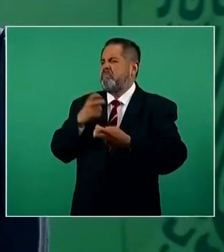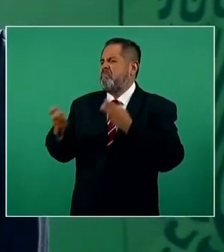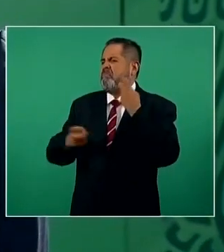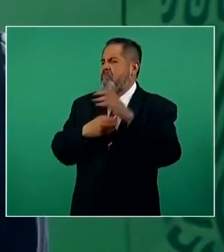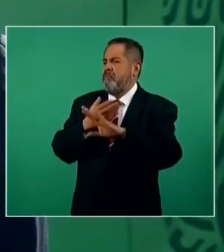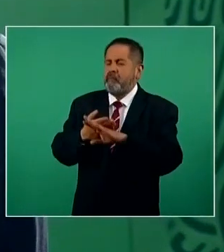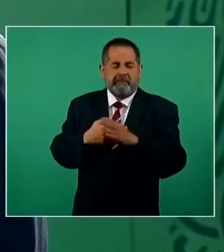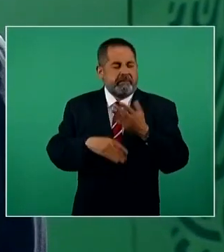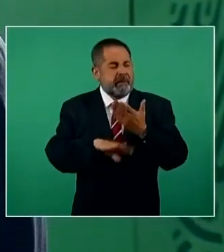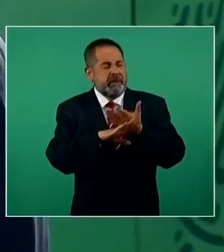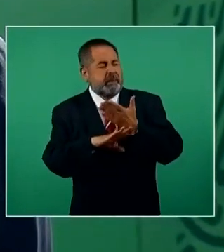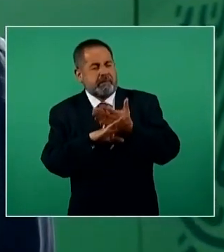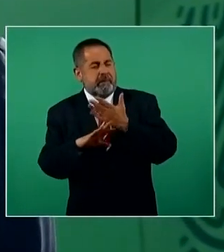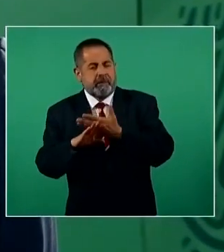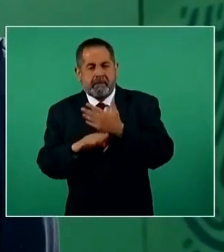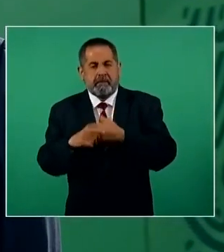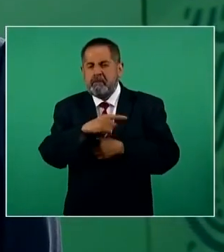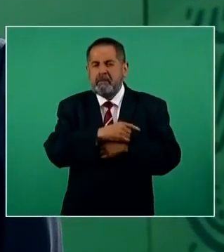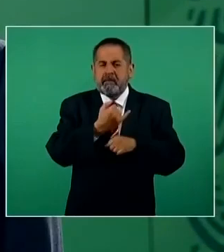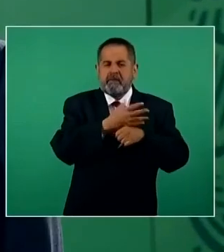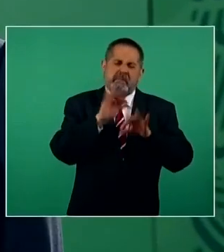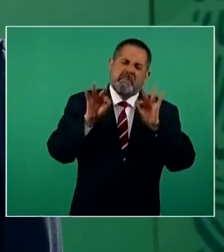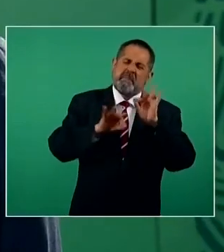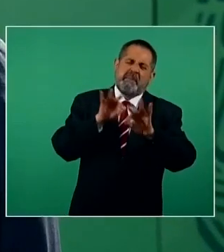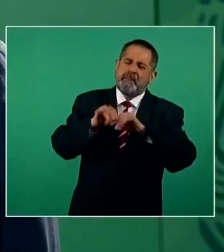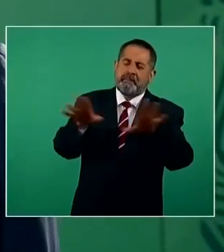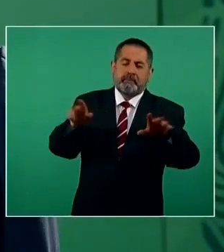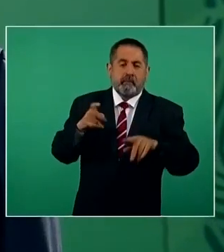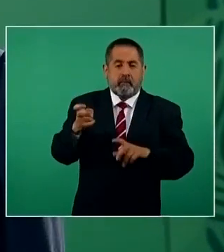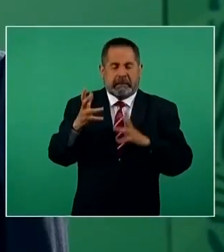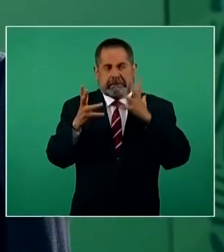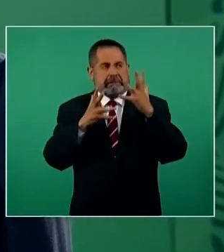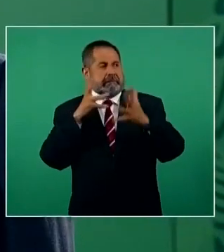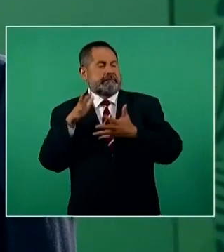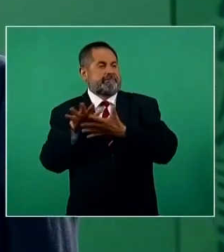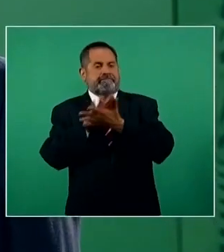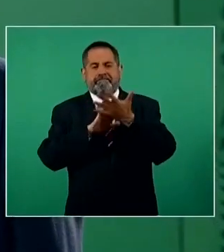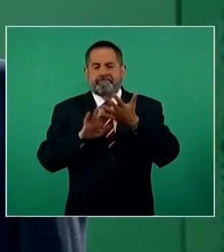de medios de información aquí es donde se